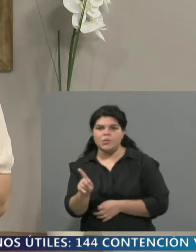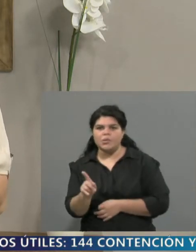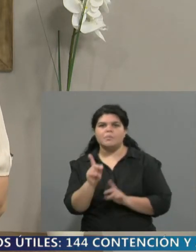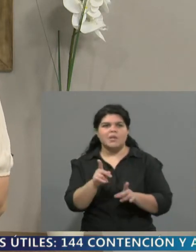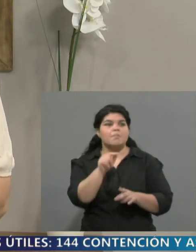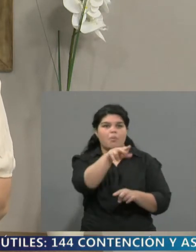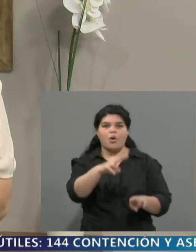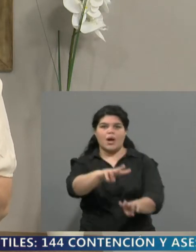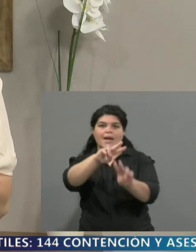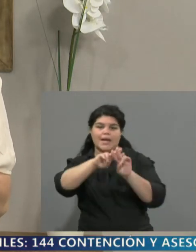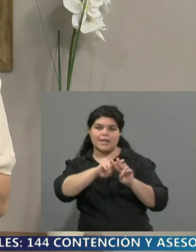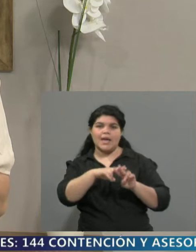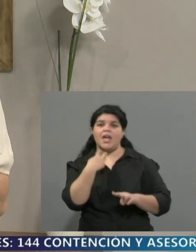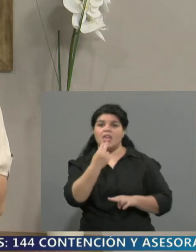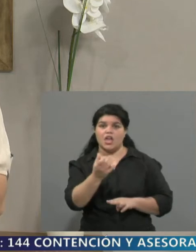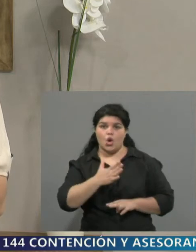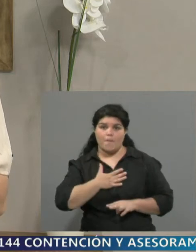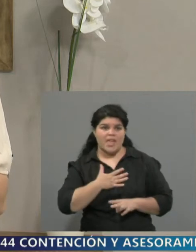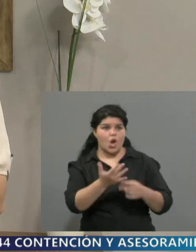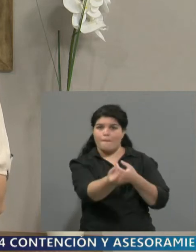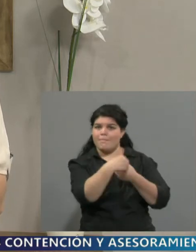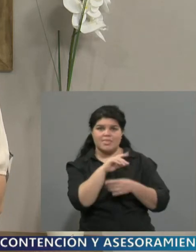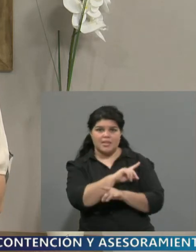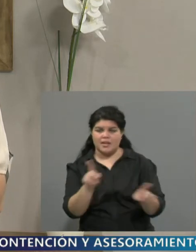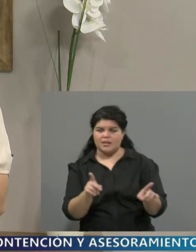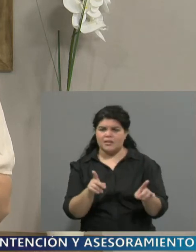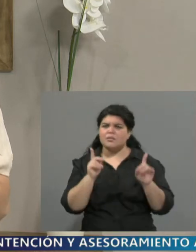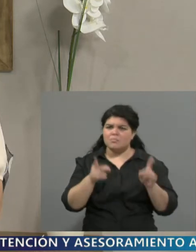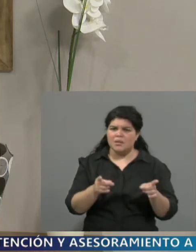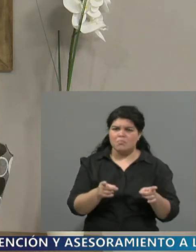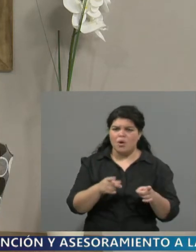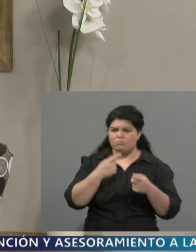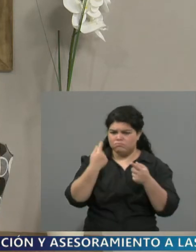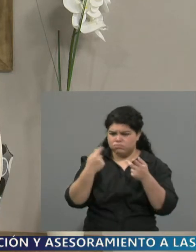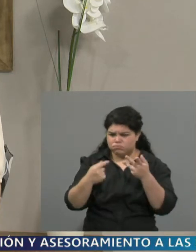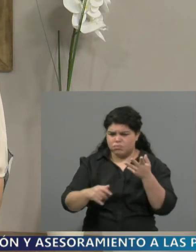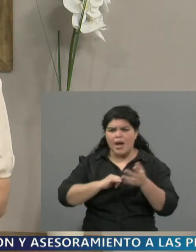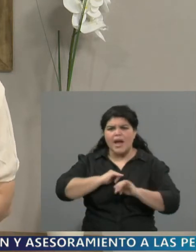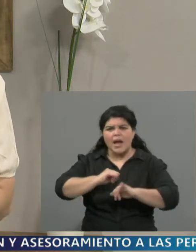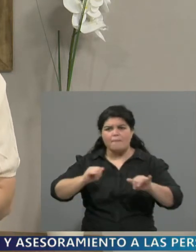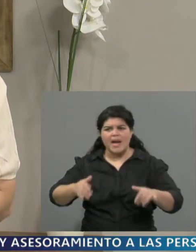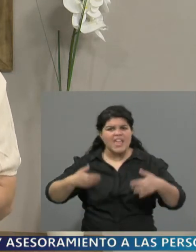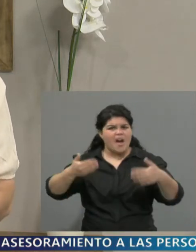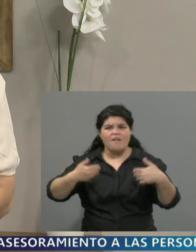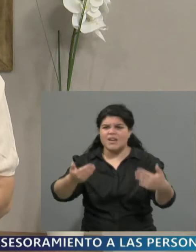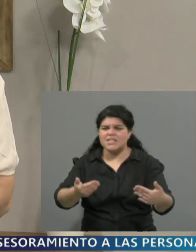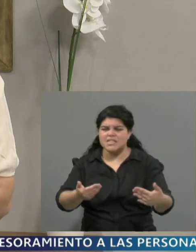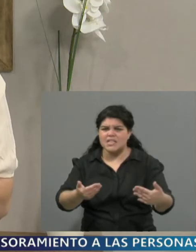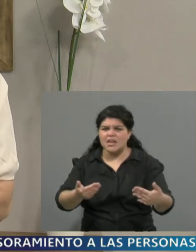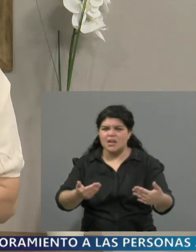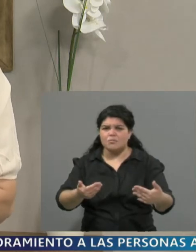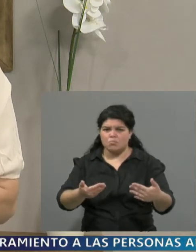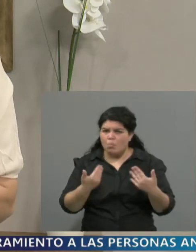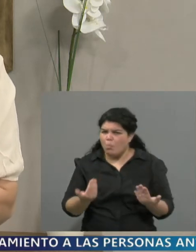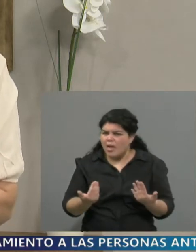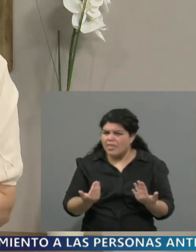metas, las campañas que se dieron. En este tiempo, ¿se ha logrado avanzar sobre esas cosas o todavía siguen teniendo resistencia? ¿En